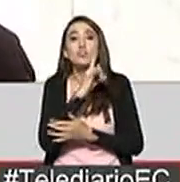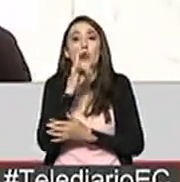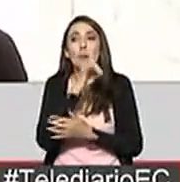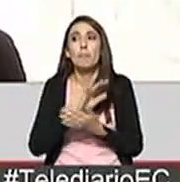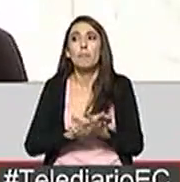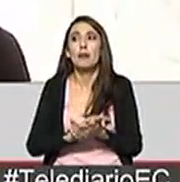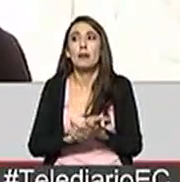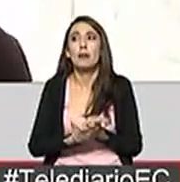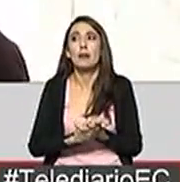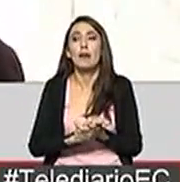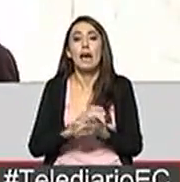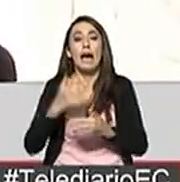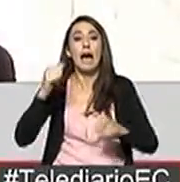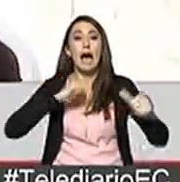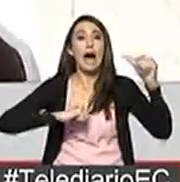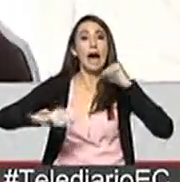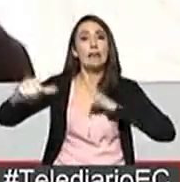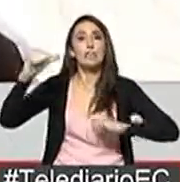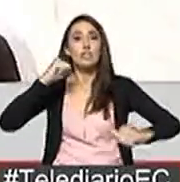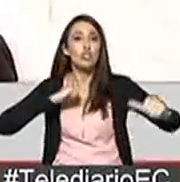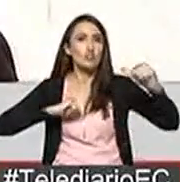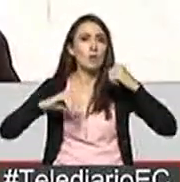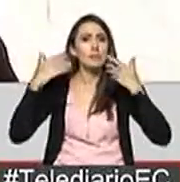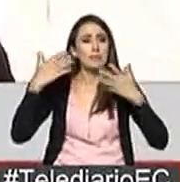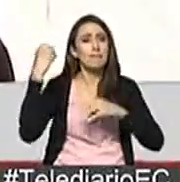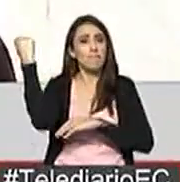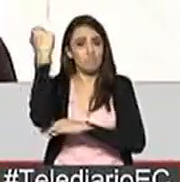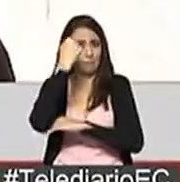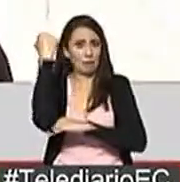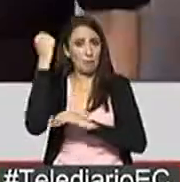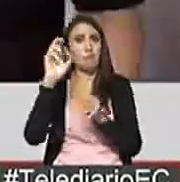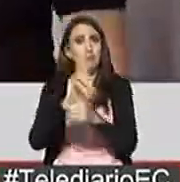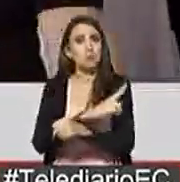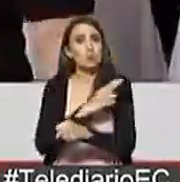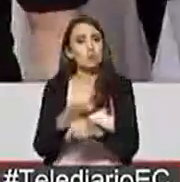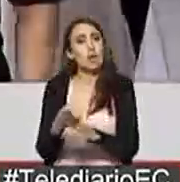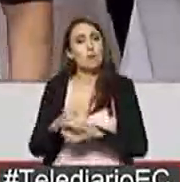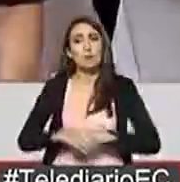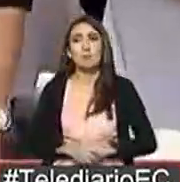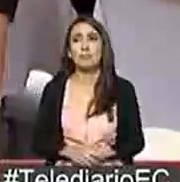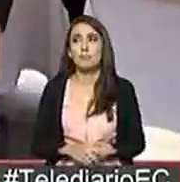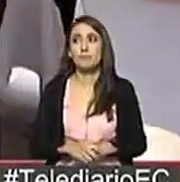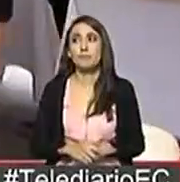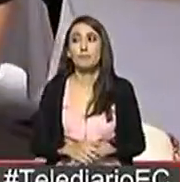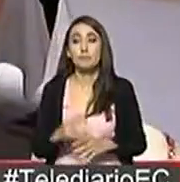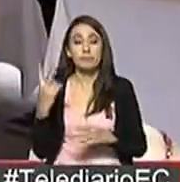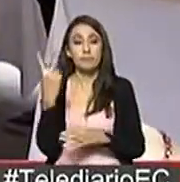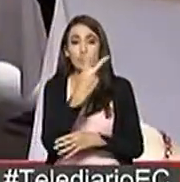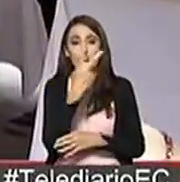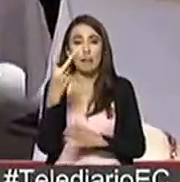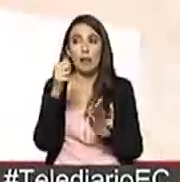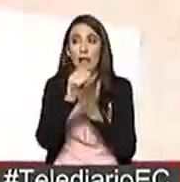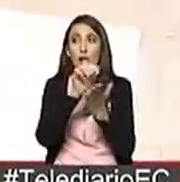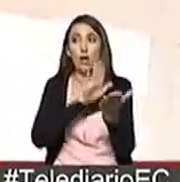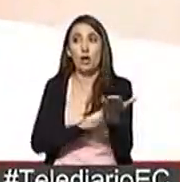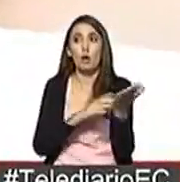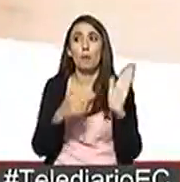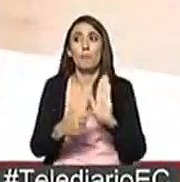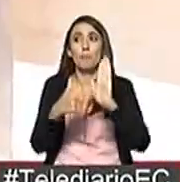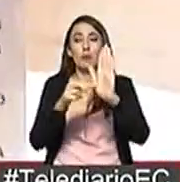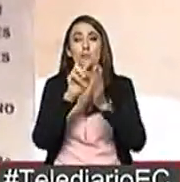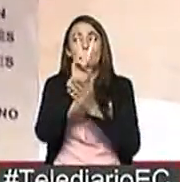Johnny Depp, Sylvester Stallone, han ocupado nuestros sombreros de paja toquilla. María y Johan son parte del proyecto Artesano Artista, que